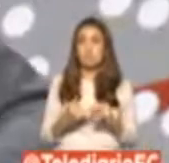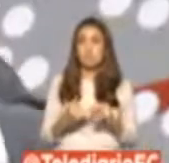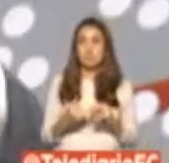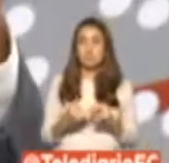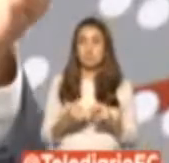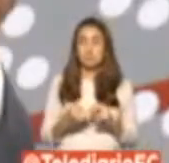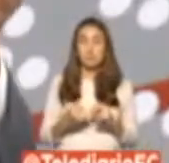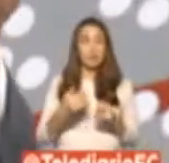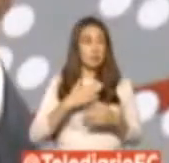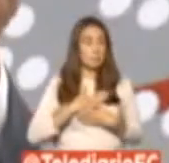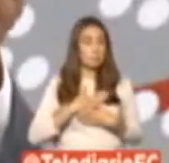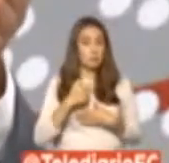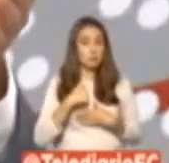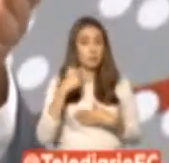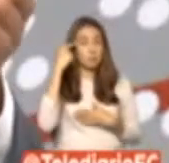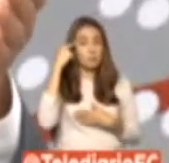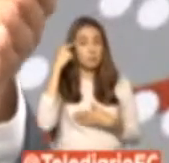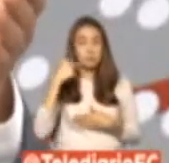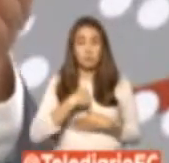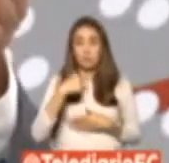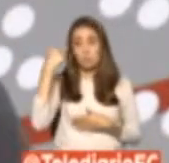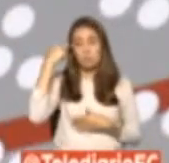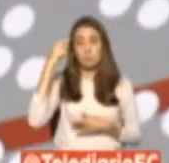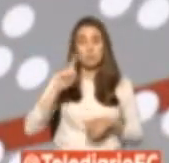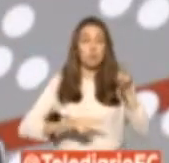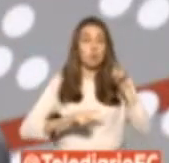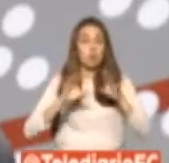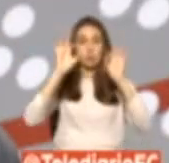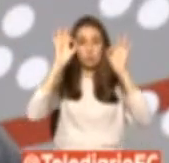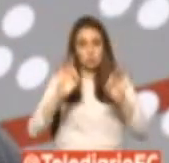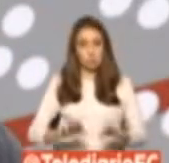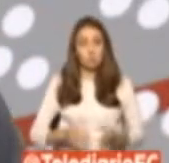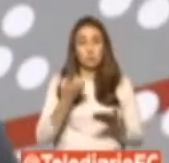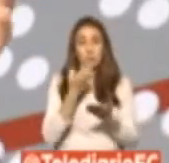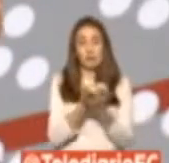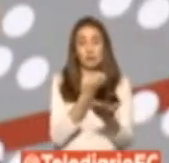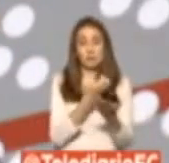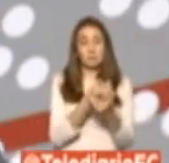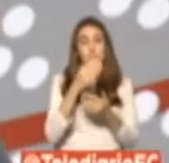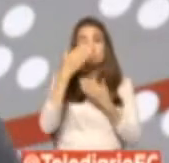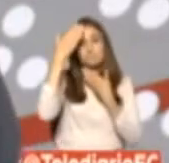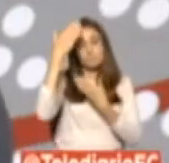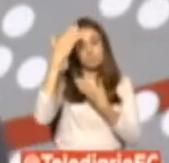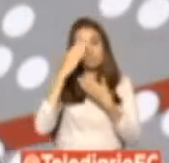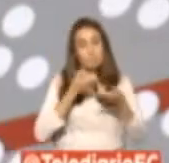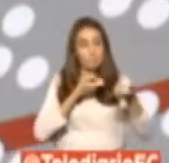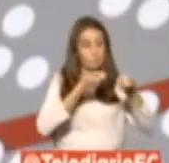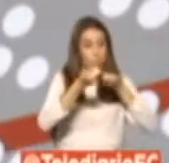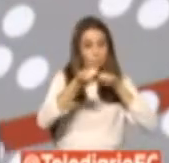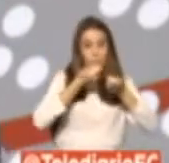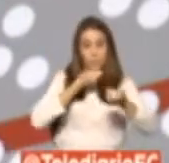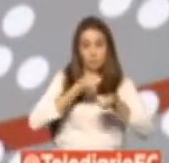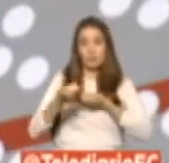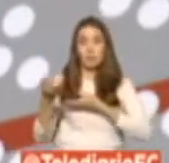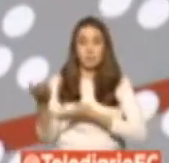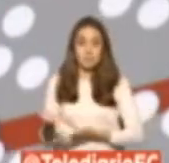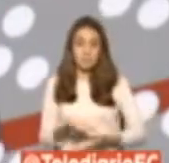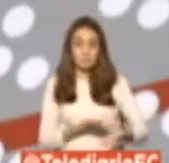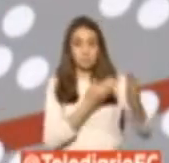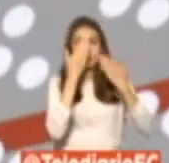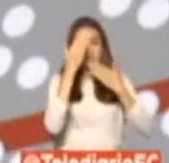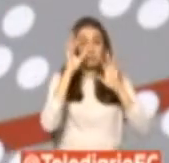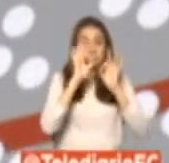que una de las temas de las reformas al Código de la Democracia es justamente el mantenimiento de la política. El dinero sucio en la